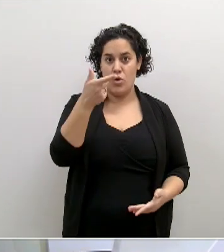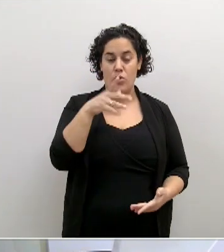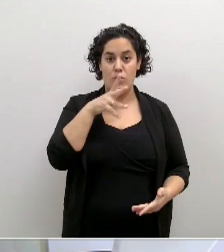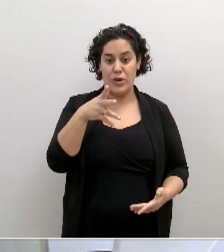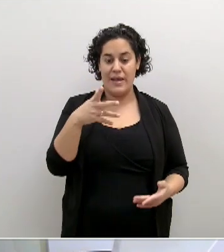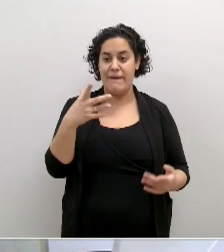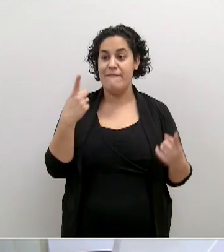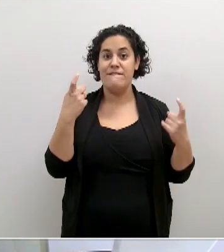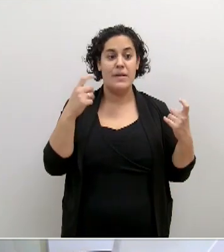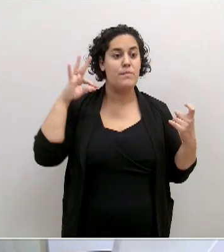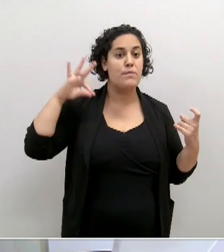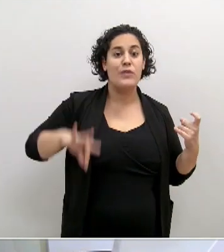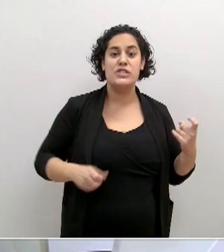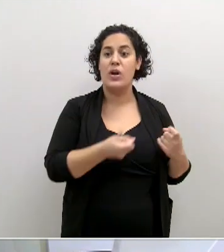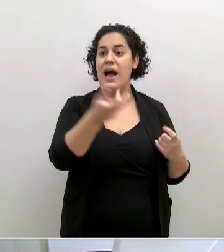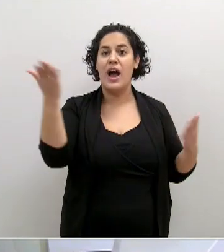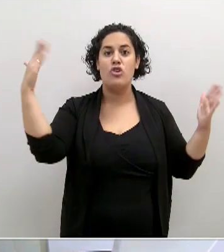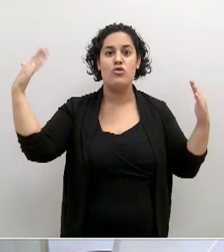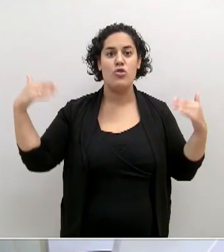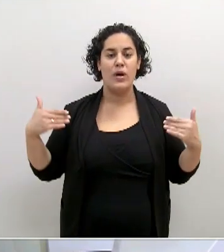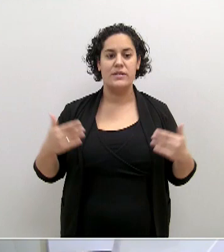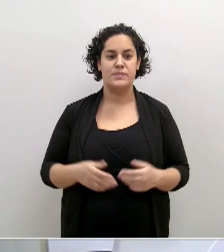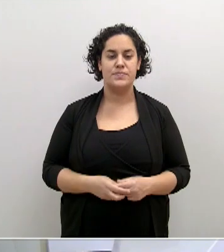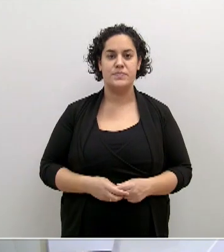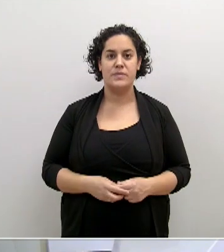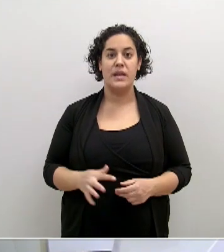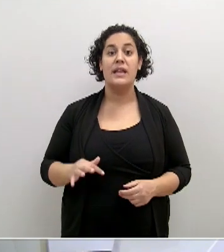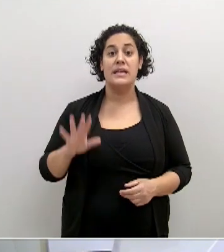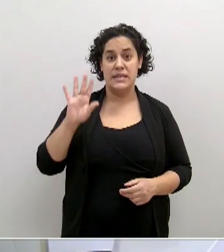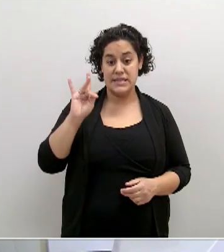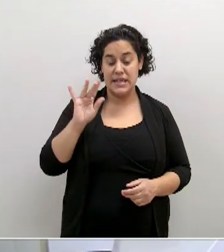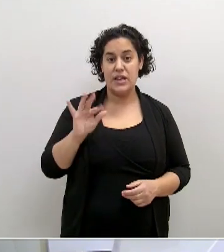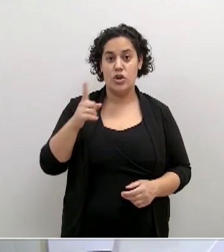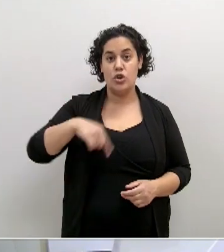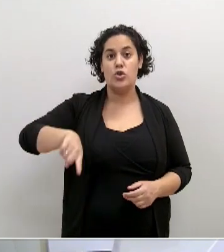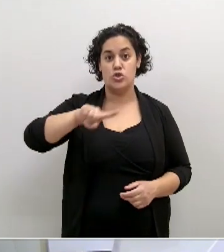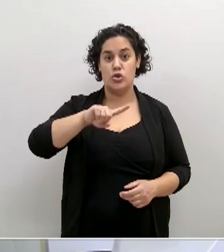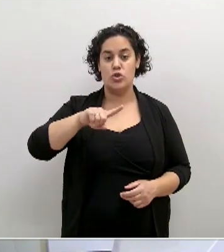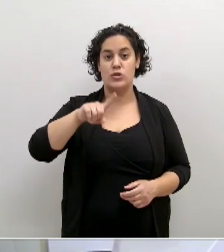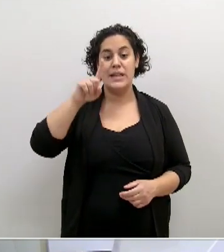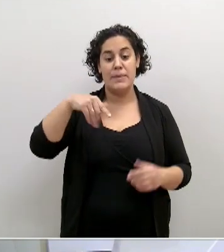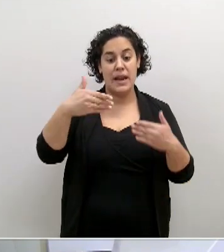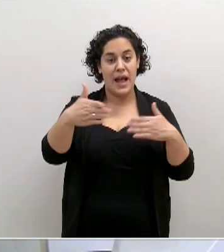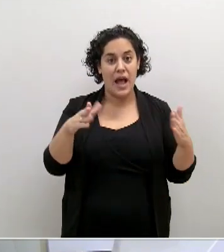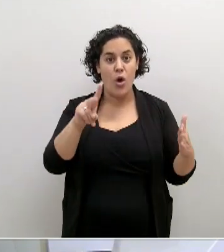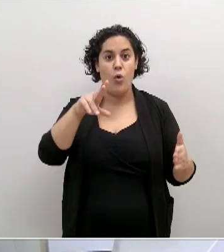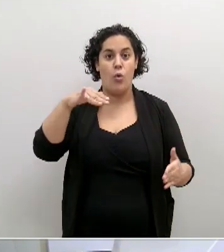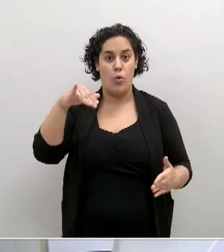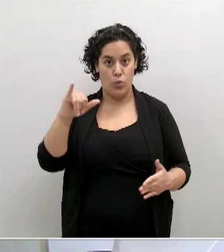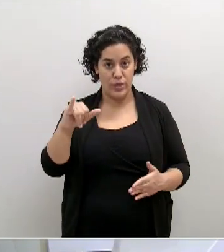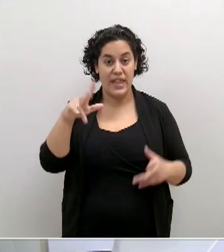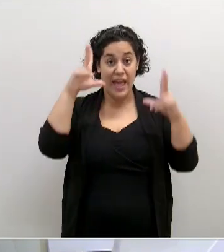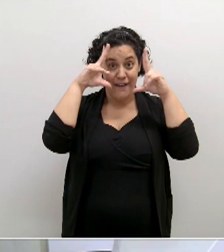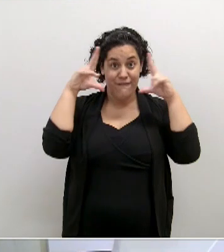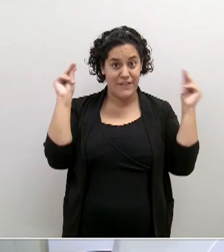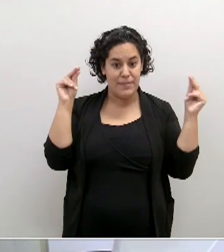han pasado a poder atender a pacientes en UCI, por personal de enfermería que no está trabajando normalmente en UCI, que se le